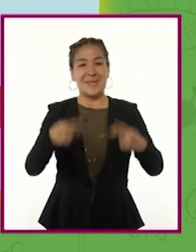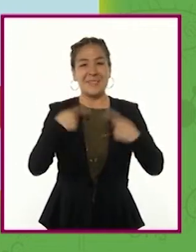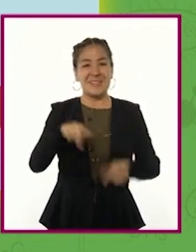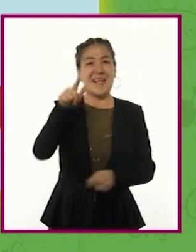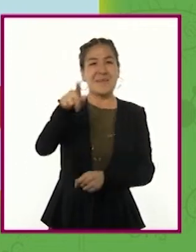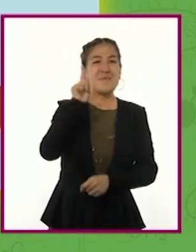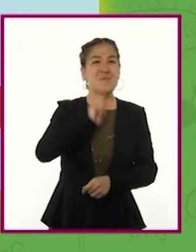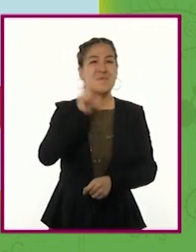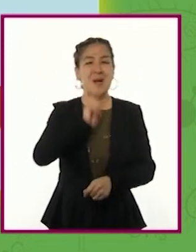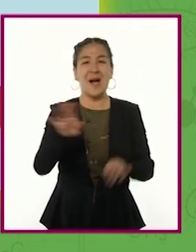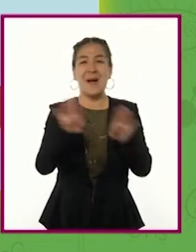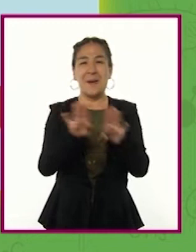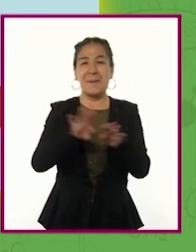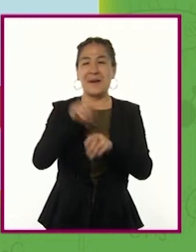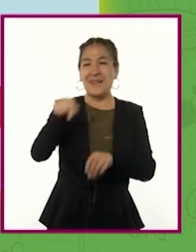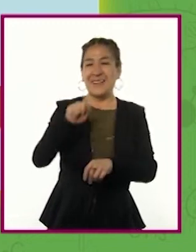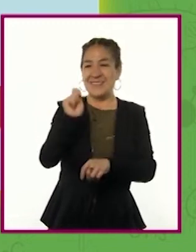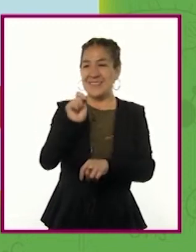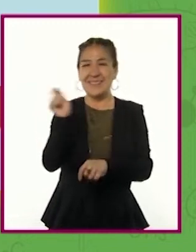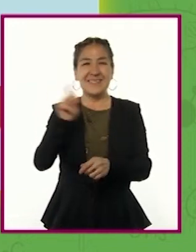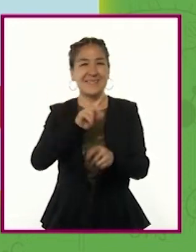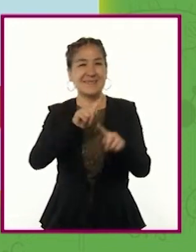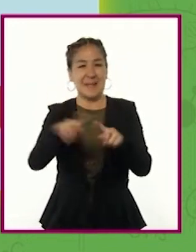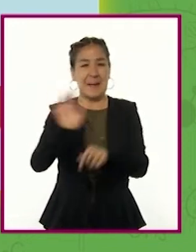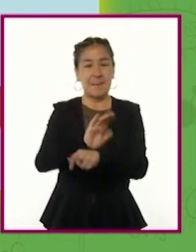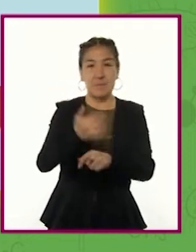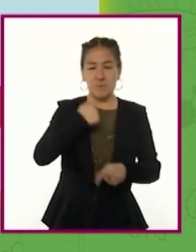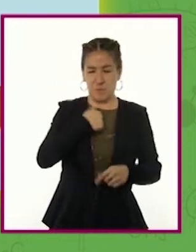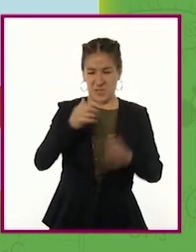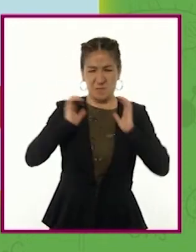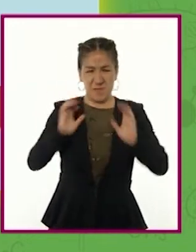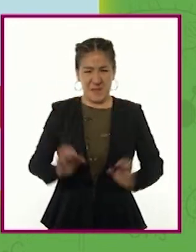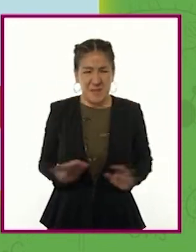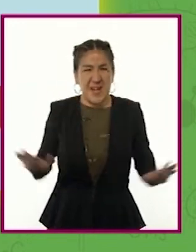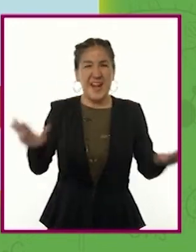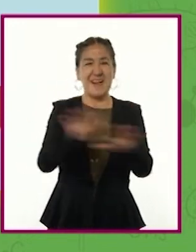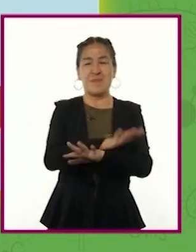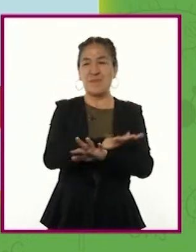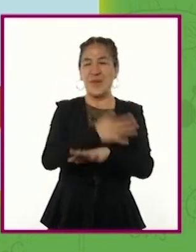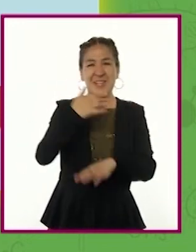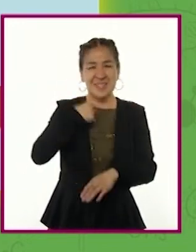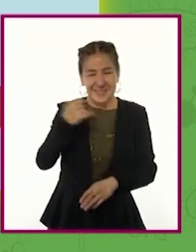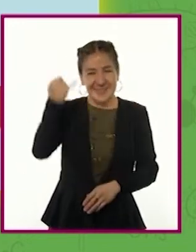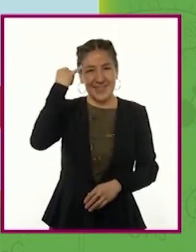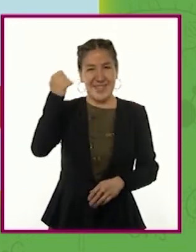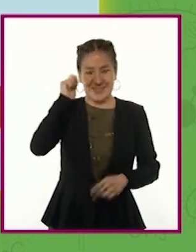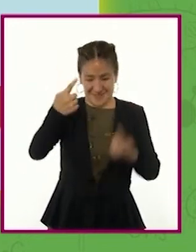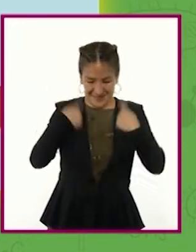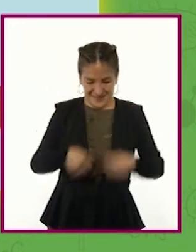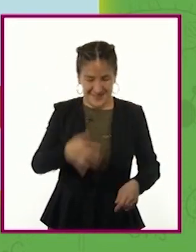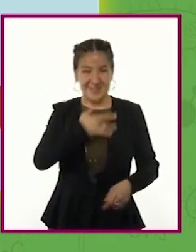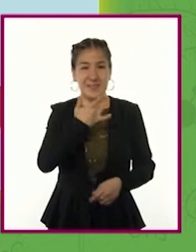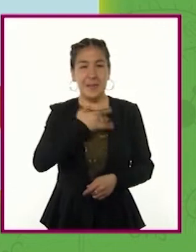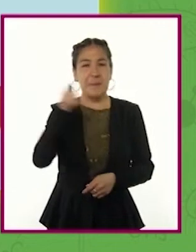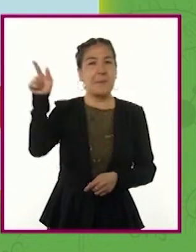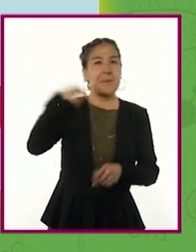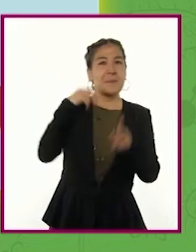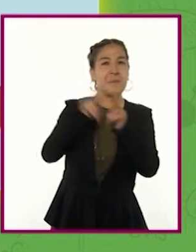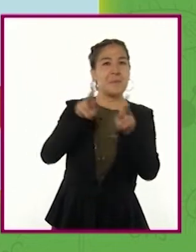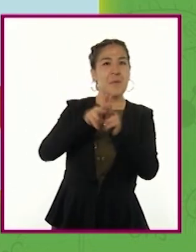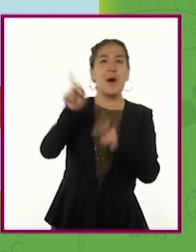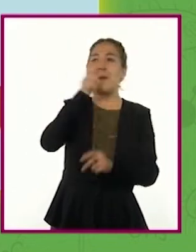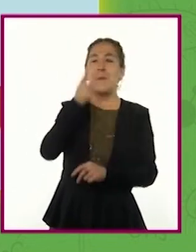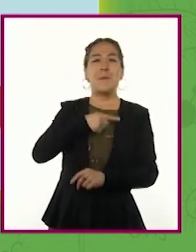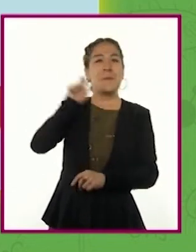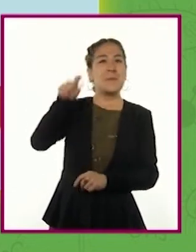videojuego. Esto ocasionó que mi cuerpo reaccionara y fue en ese momento que me acordé de lo que me había dicho mi primo.